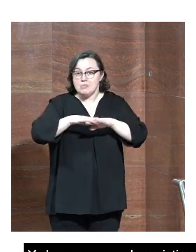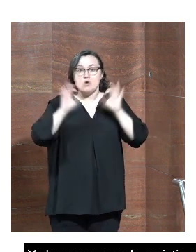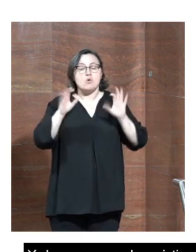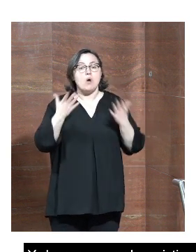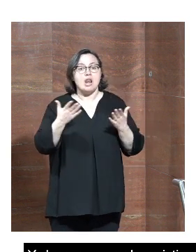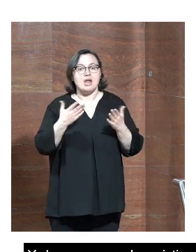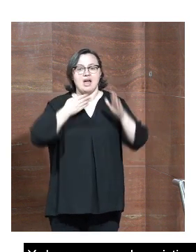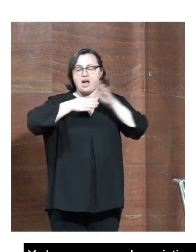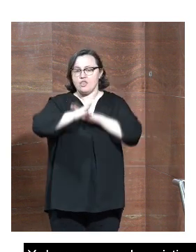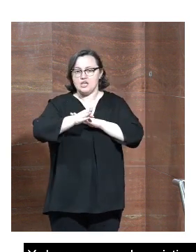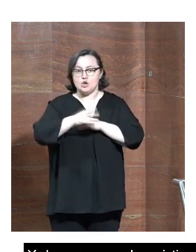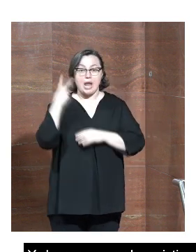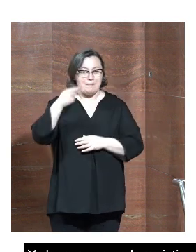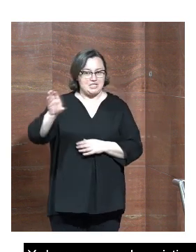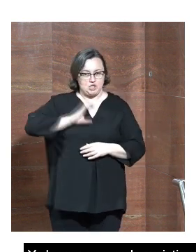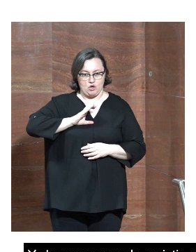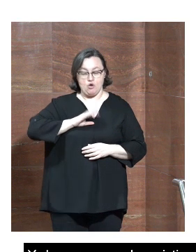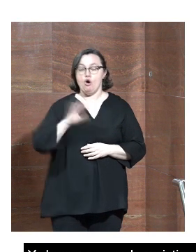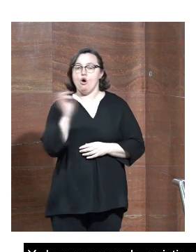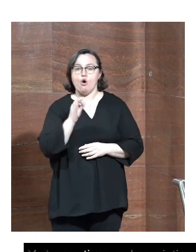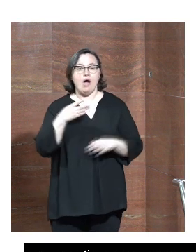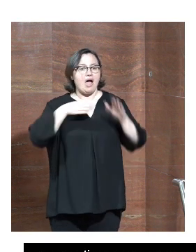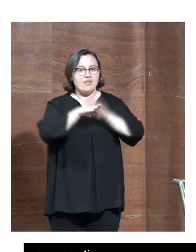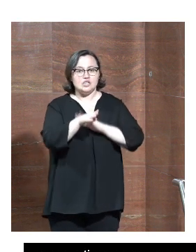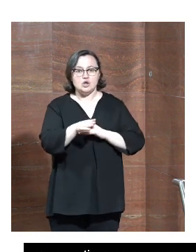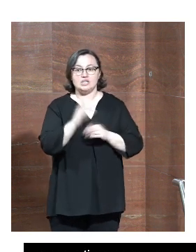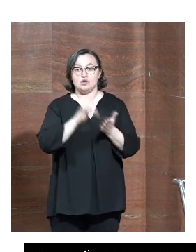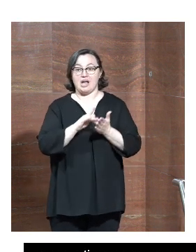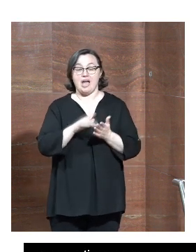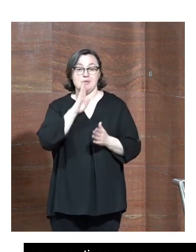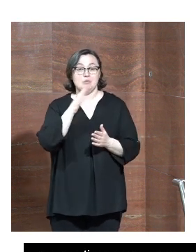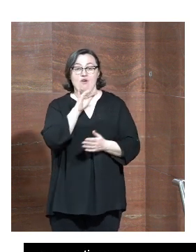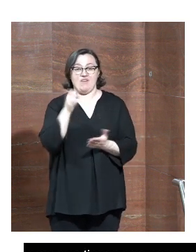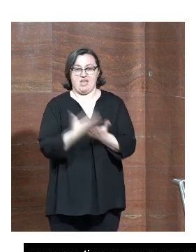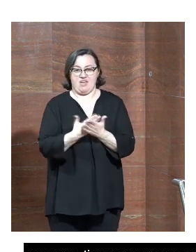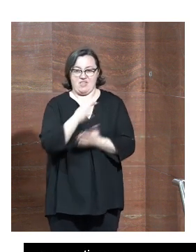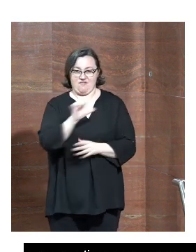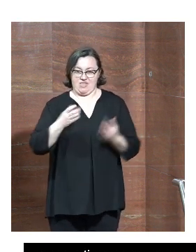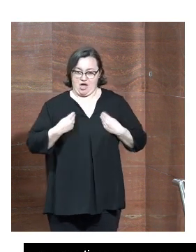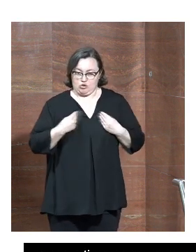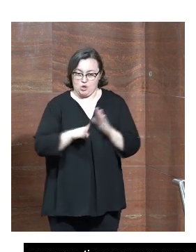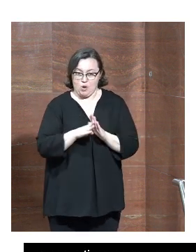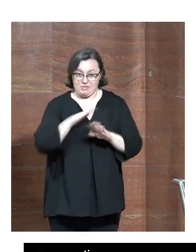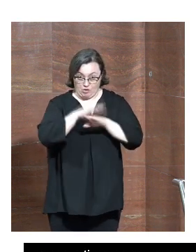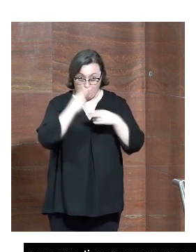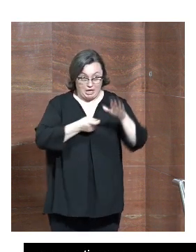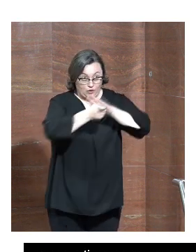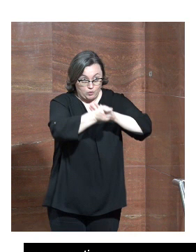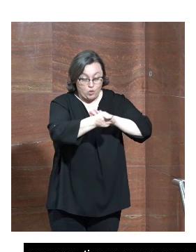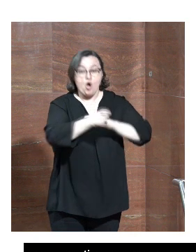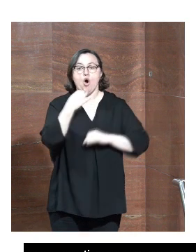ser el acceso a la pensión, como puede ser el acceso a una fe de vida en la administración o como puede ser